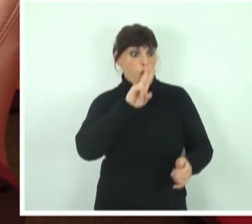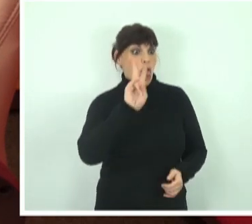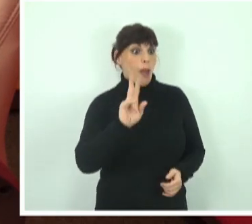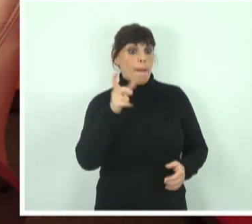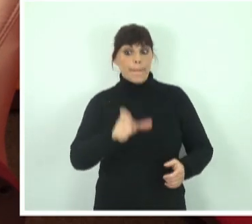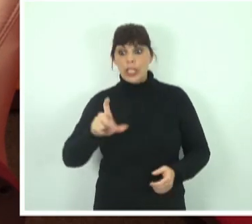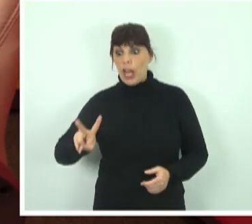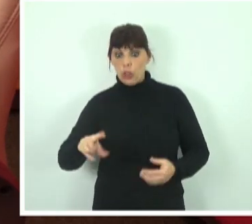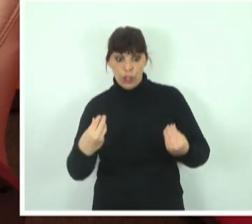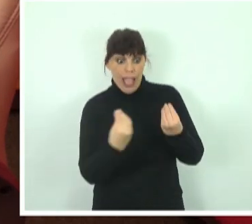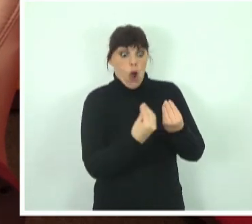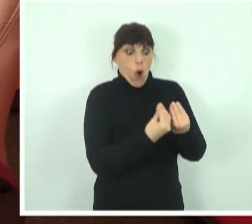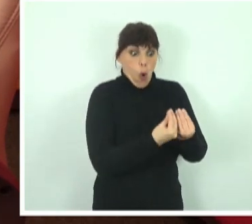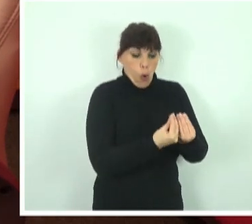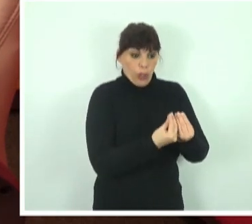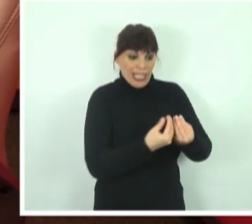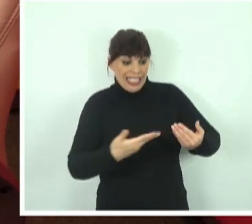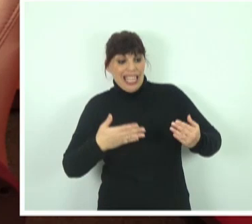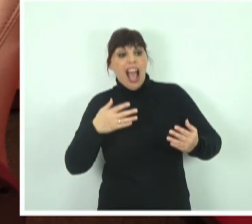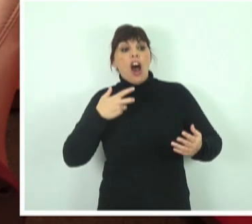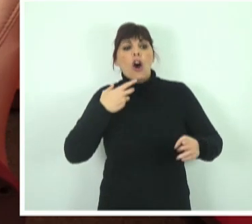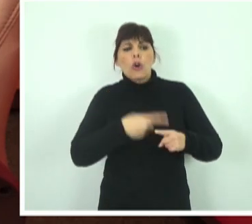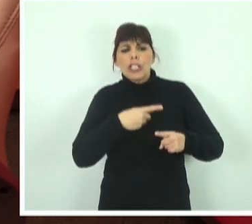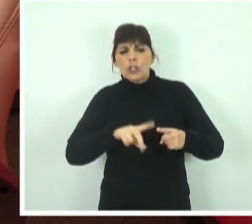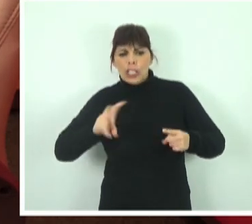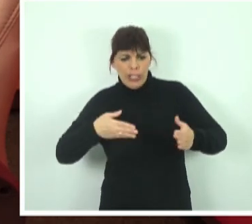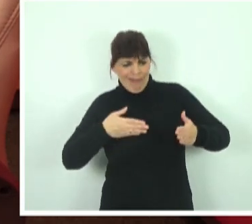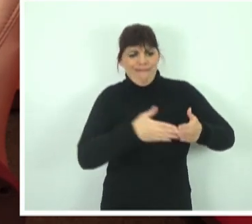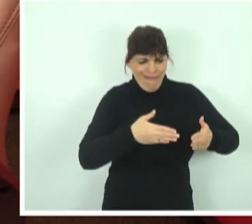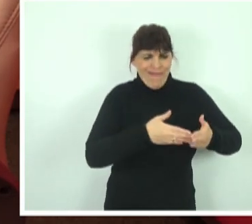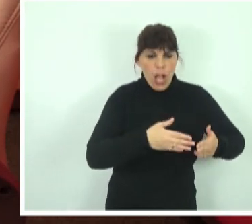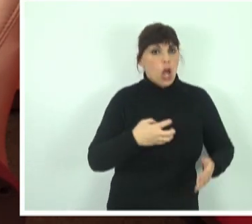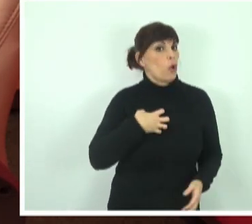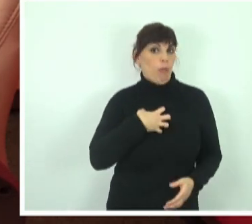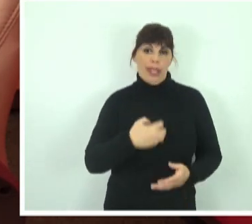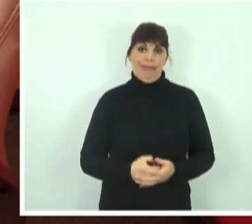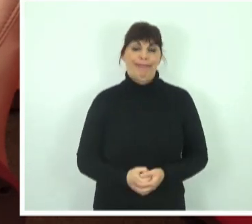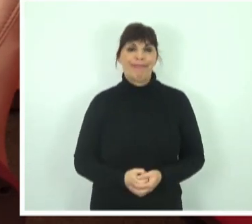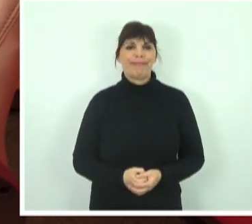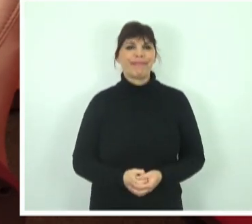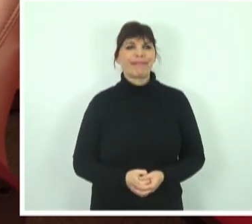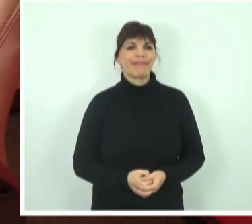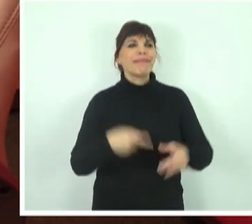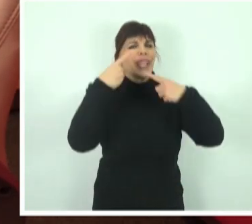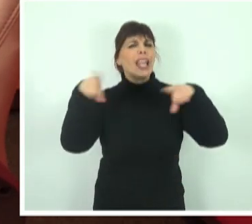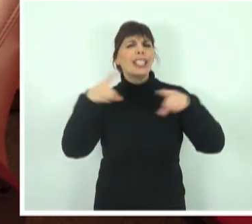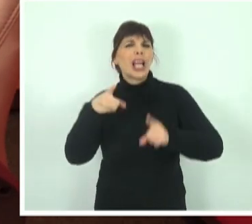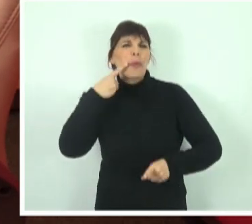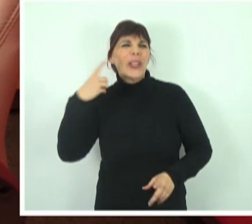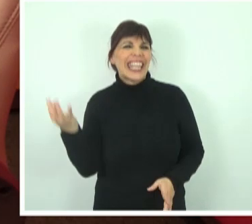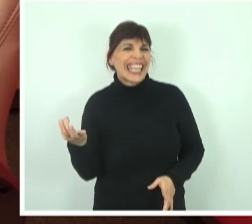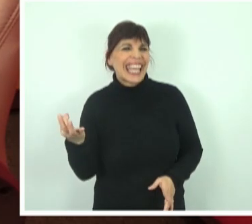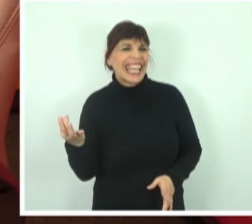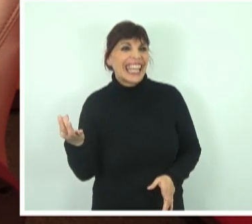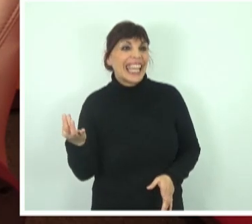en Salmo 133, mirad cuán bueno, cuán delicioso es habitar, no